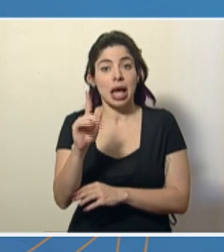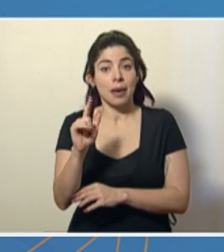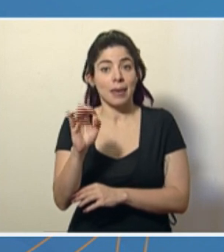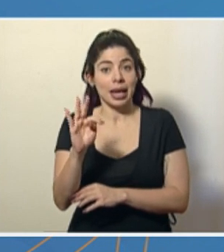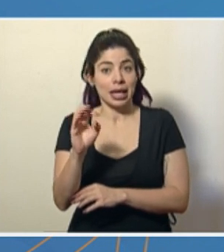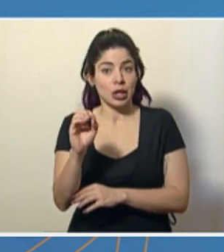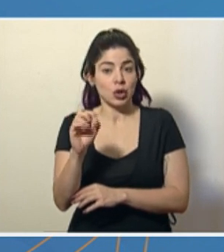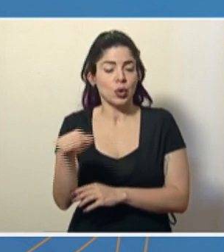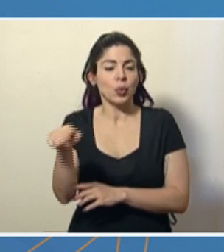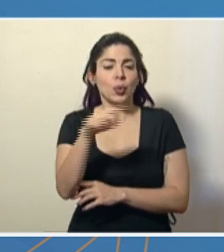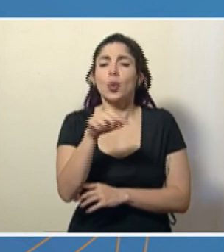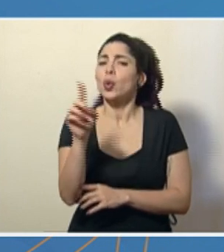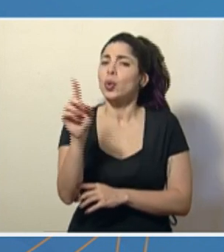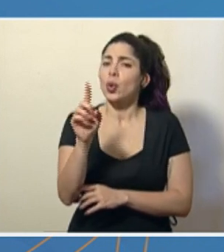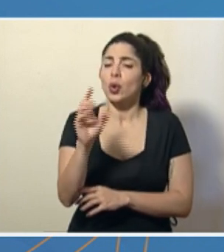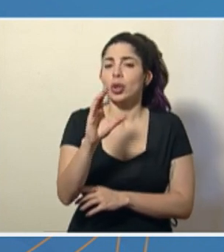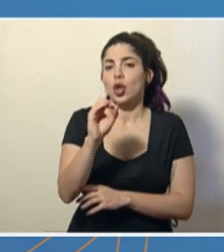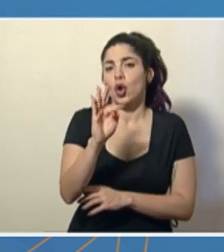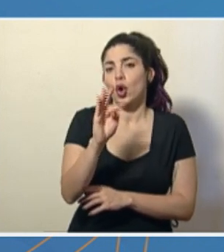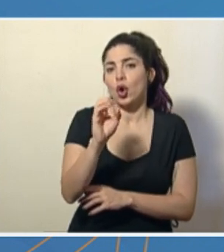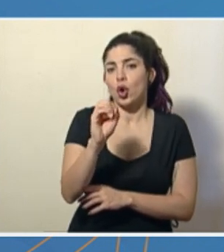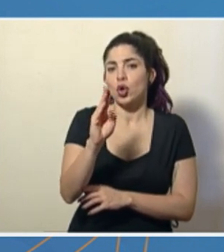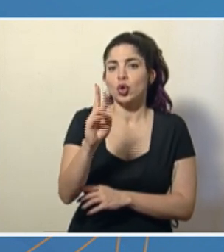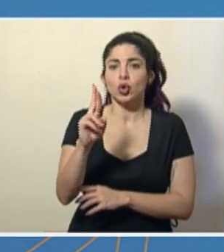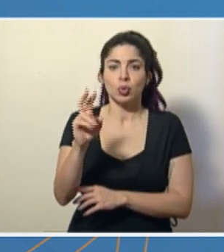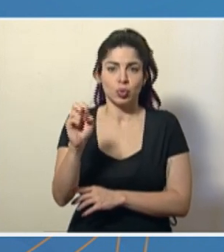en el Cantón de Cotobruz.